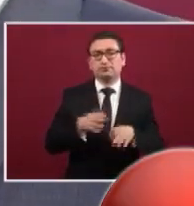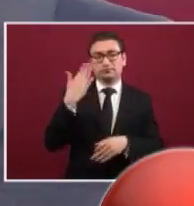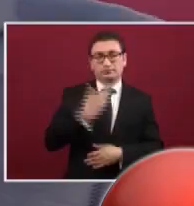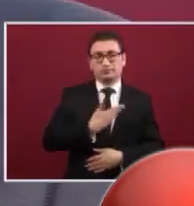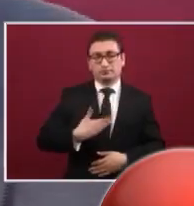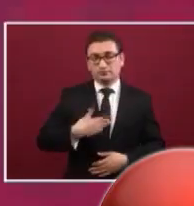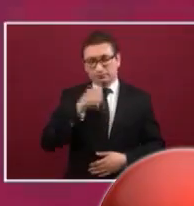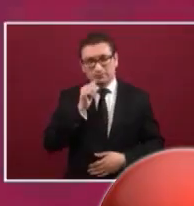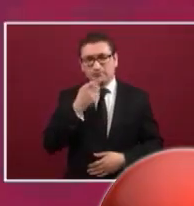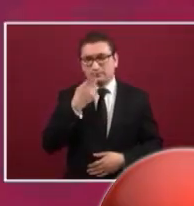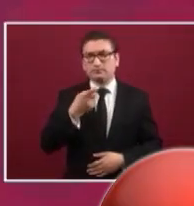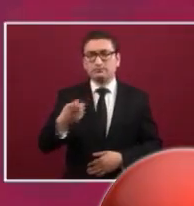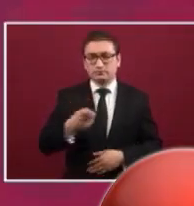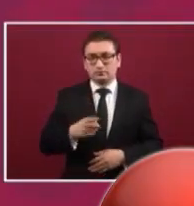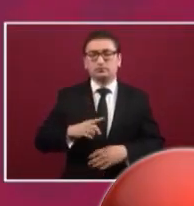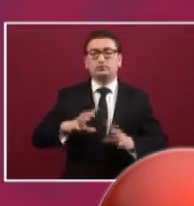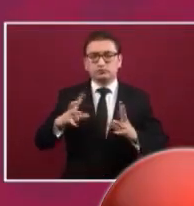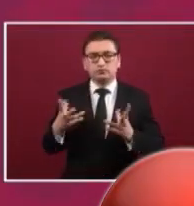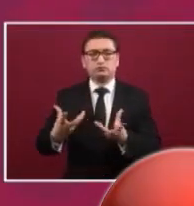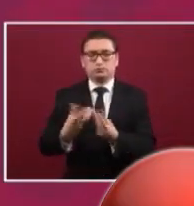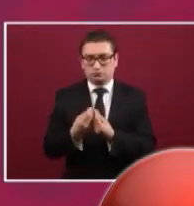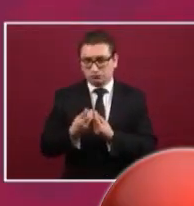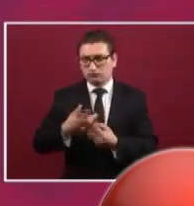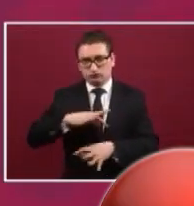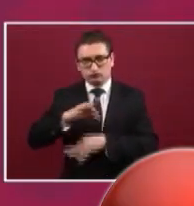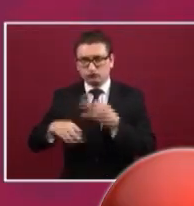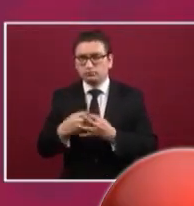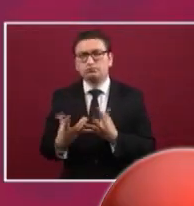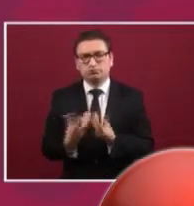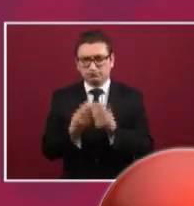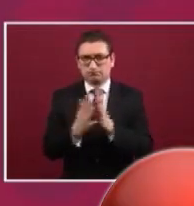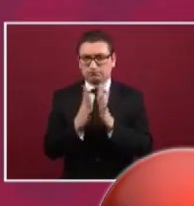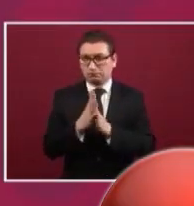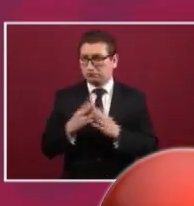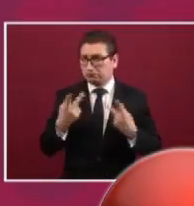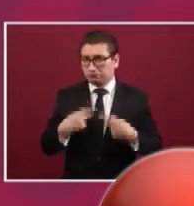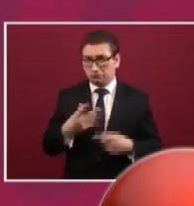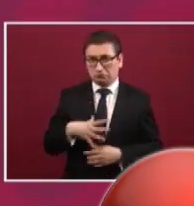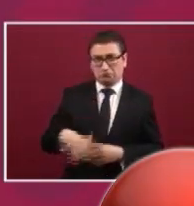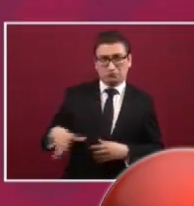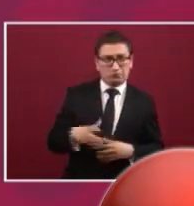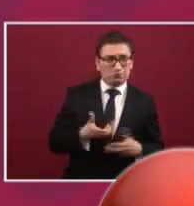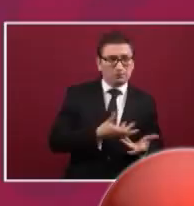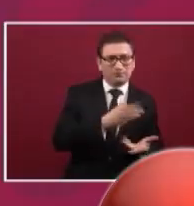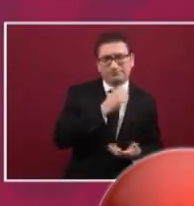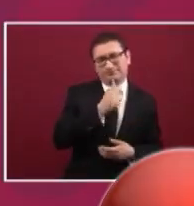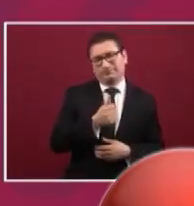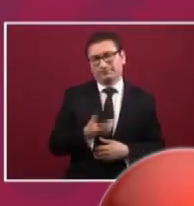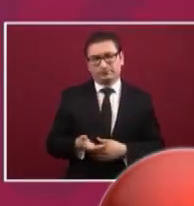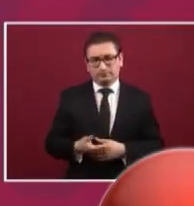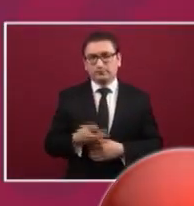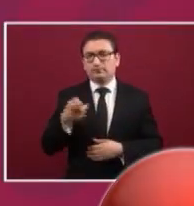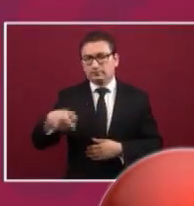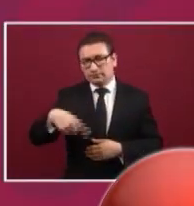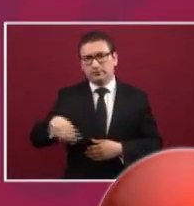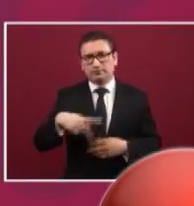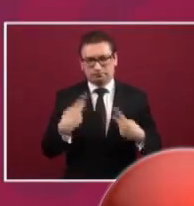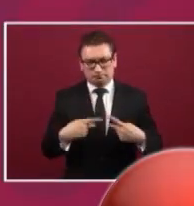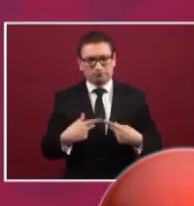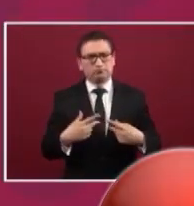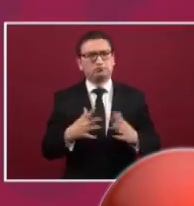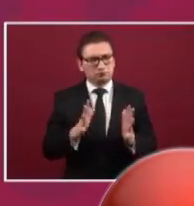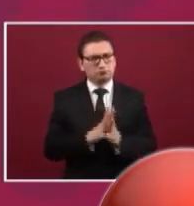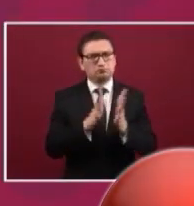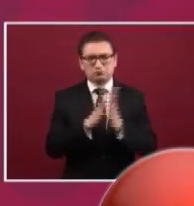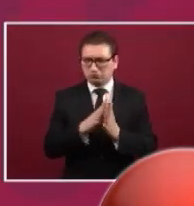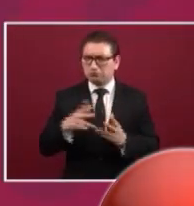con el pueblo todo, sin el pueblo nada. La gente está apoyando, está